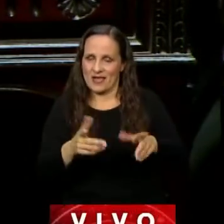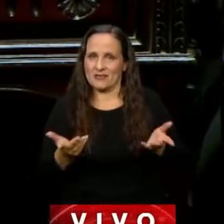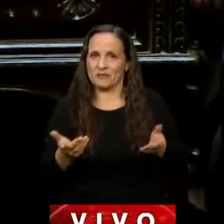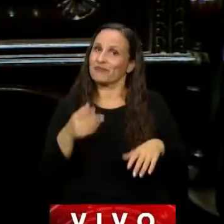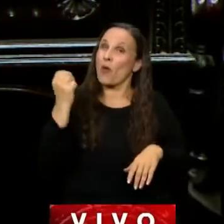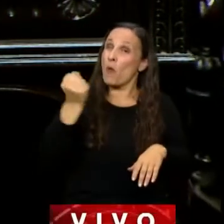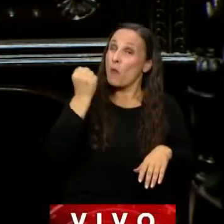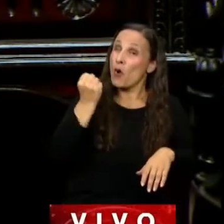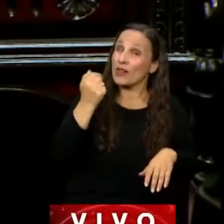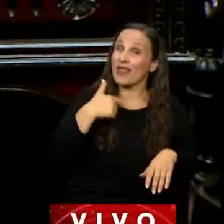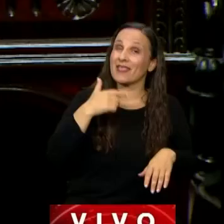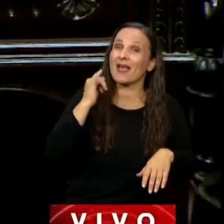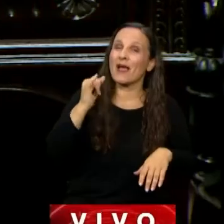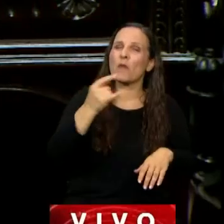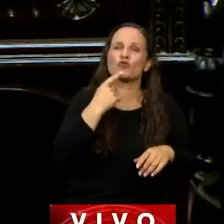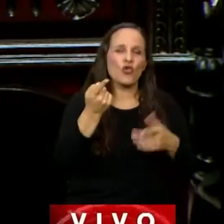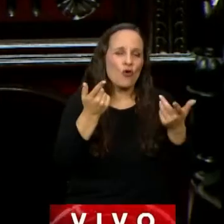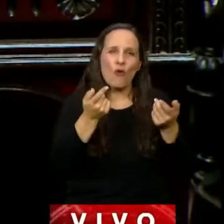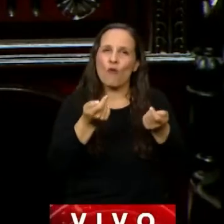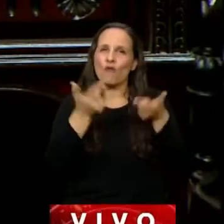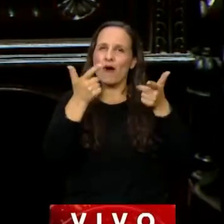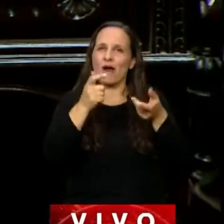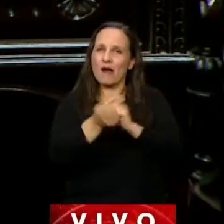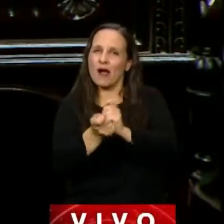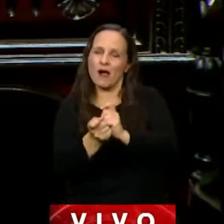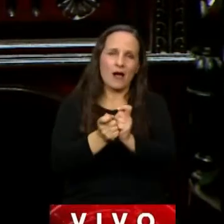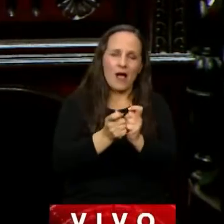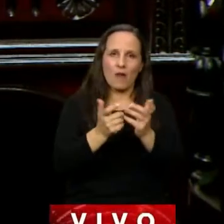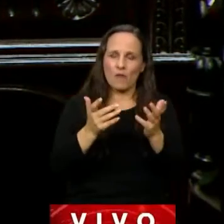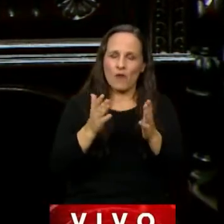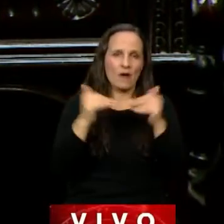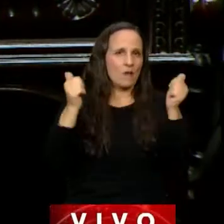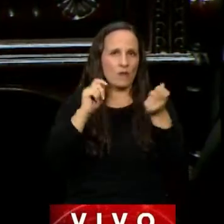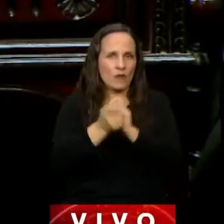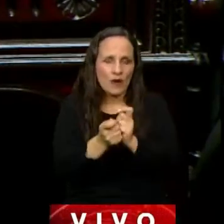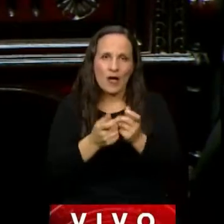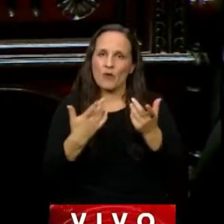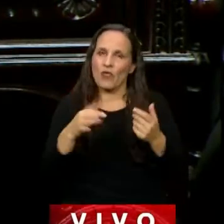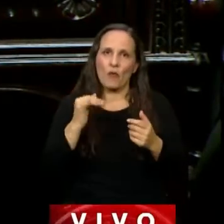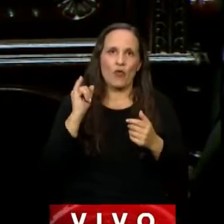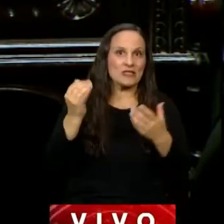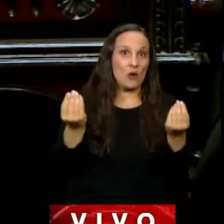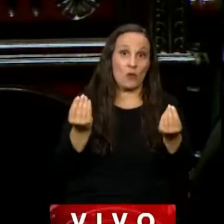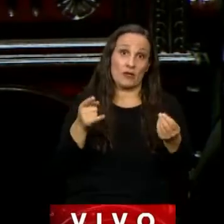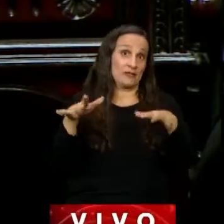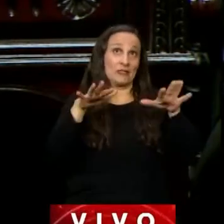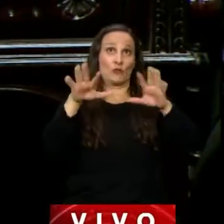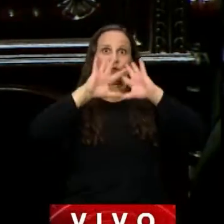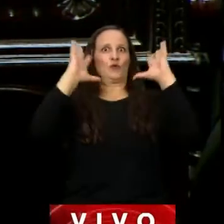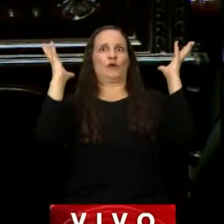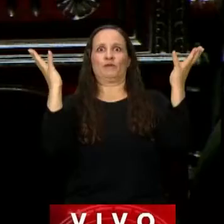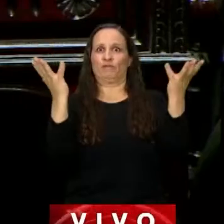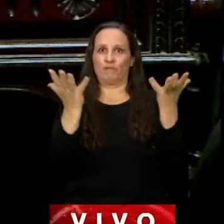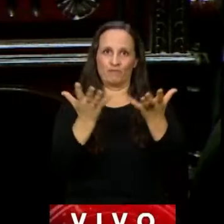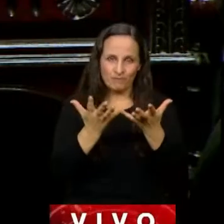lo digo volátiles, porque necesariamente hay que ponerlo en el contexto global de